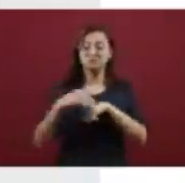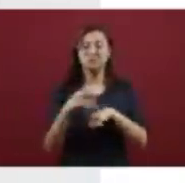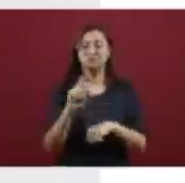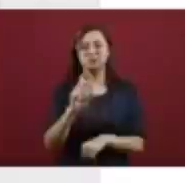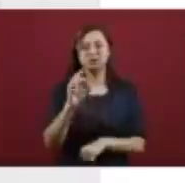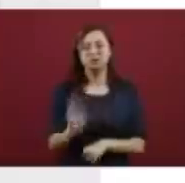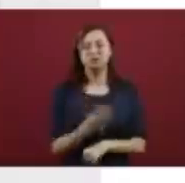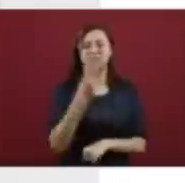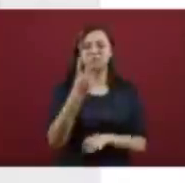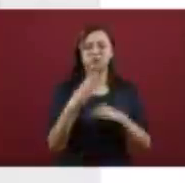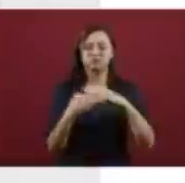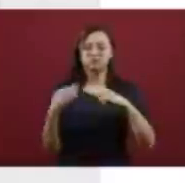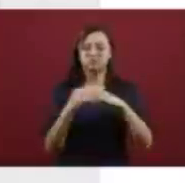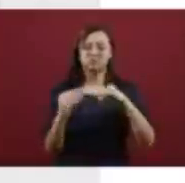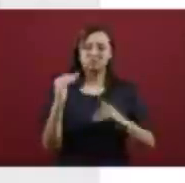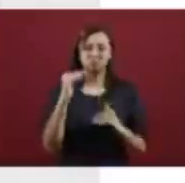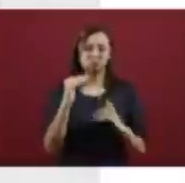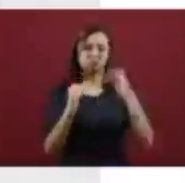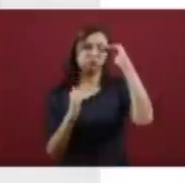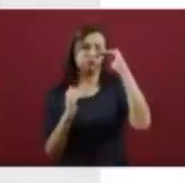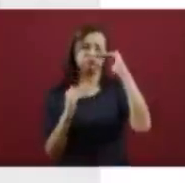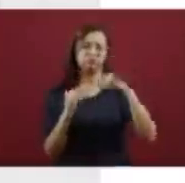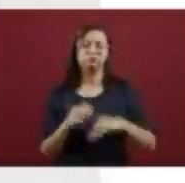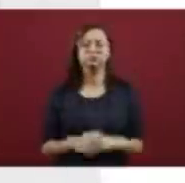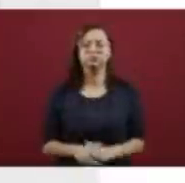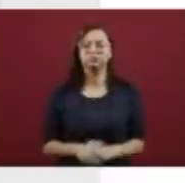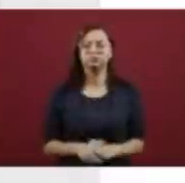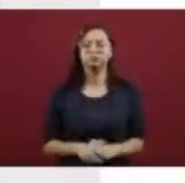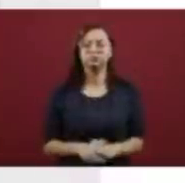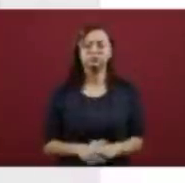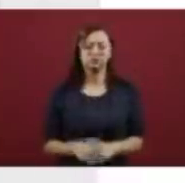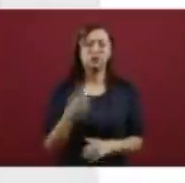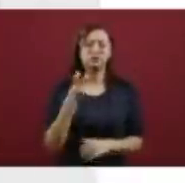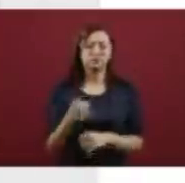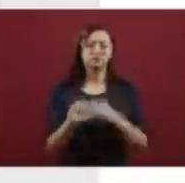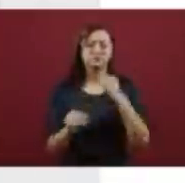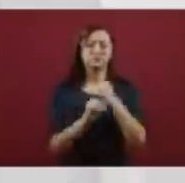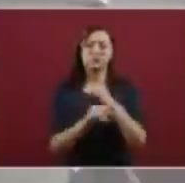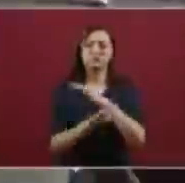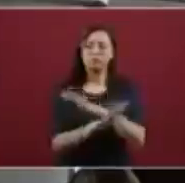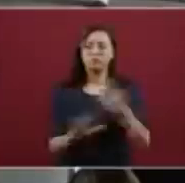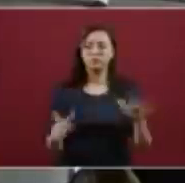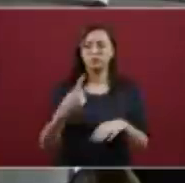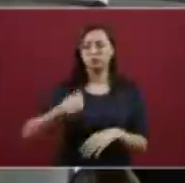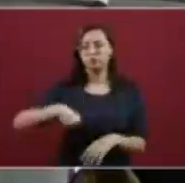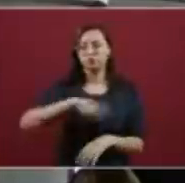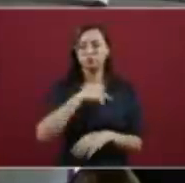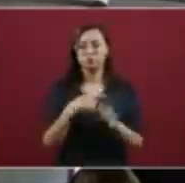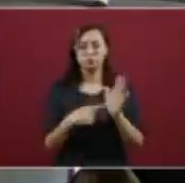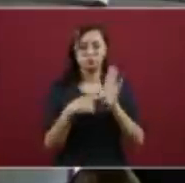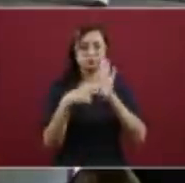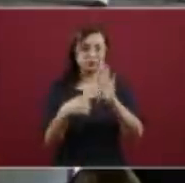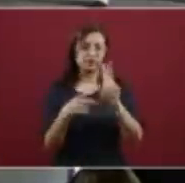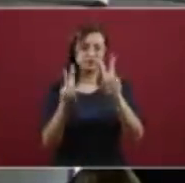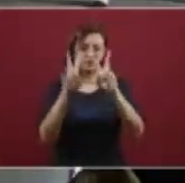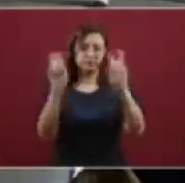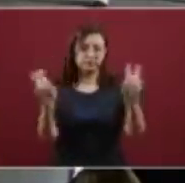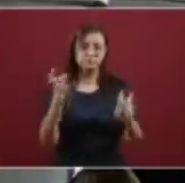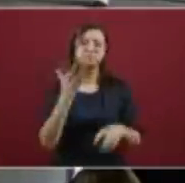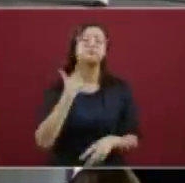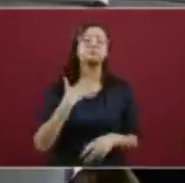por encima del tope inflacionario. Esta es la información que les queríamos dar en el caso de gasolina